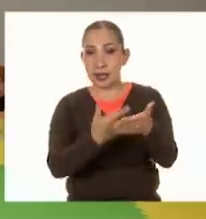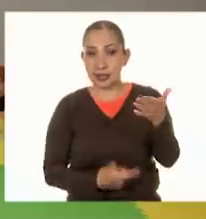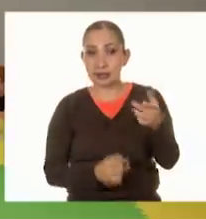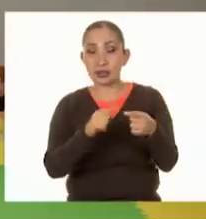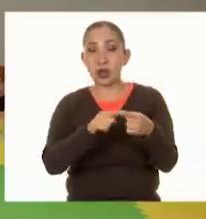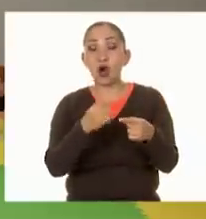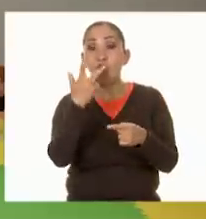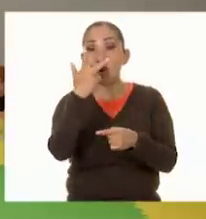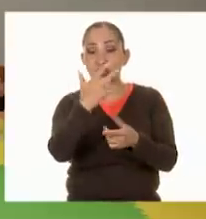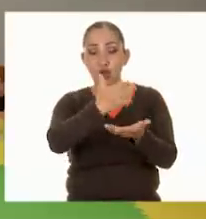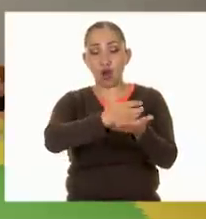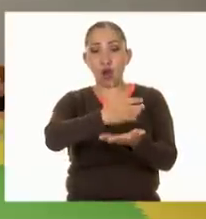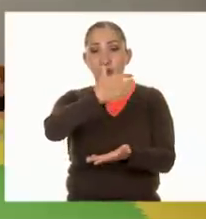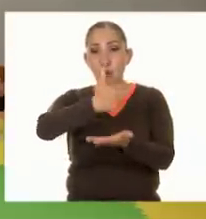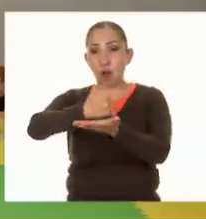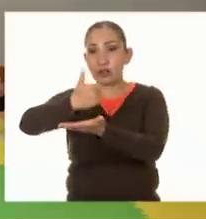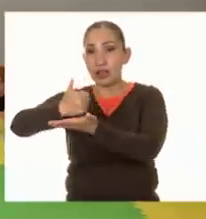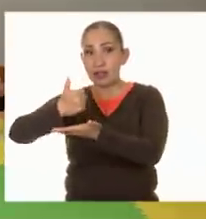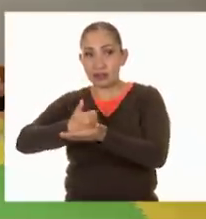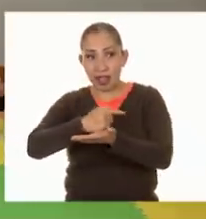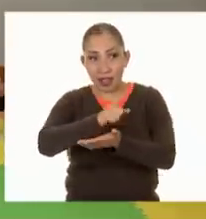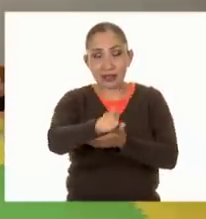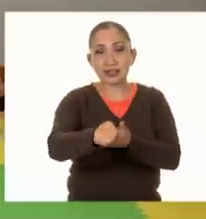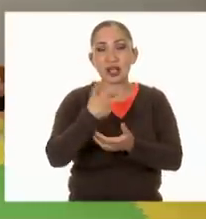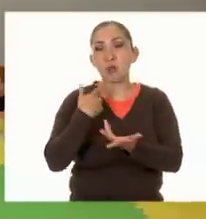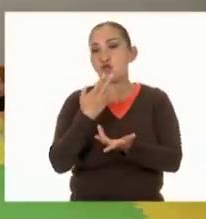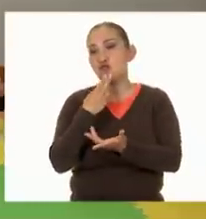ocuparemos 8 botellas de plástico reciclado,